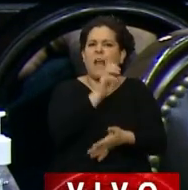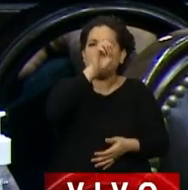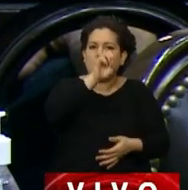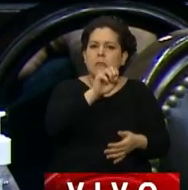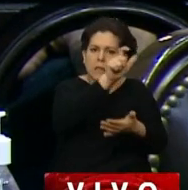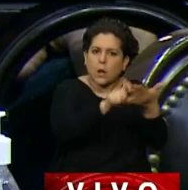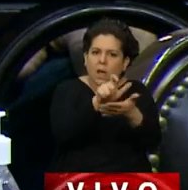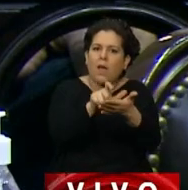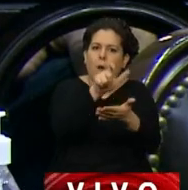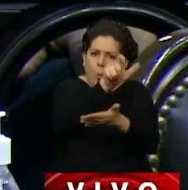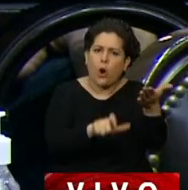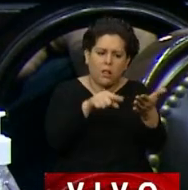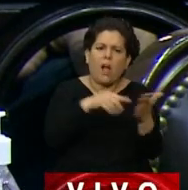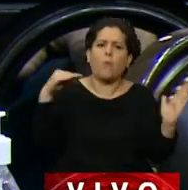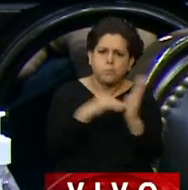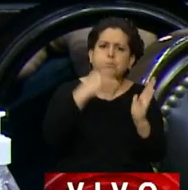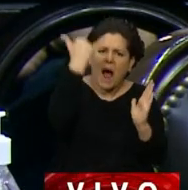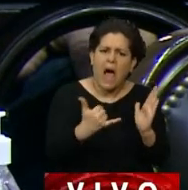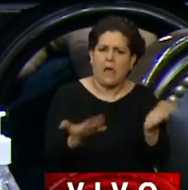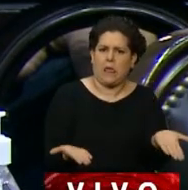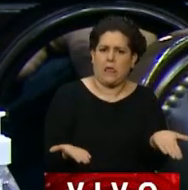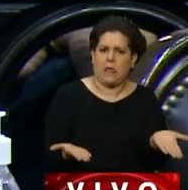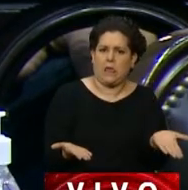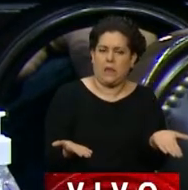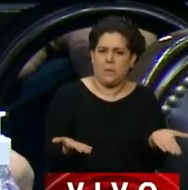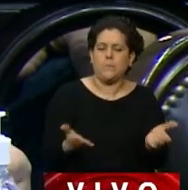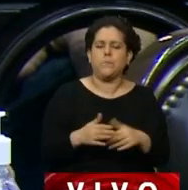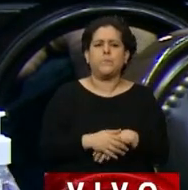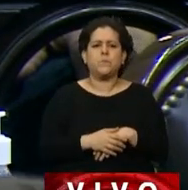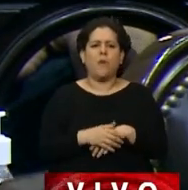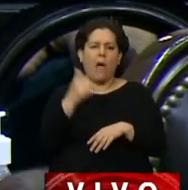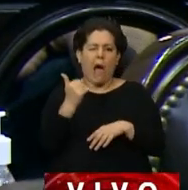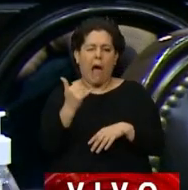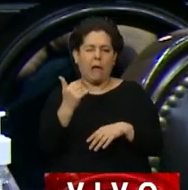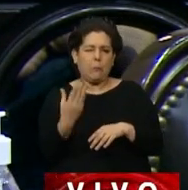oscuro. Además, obviamente, aleja un